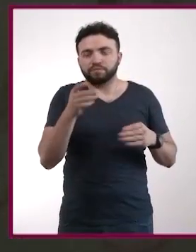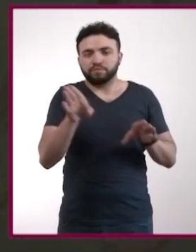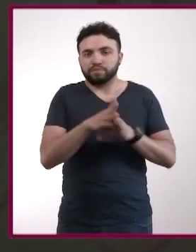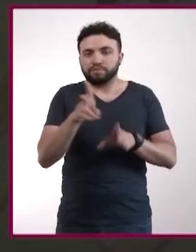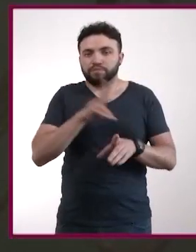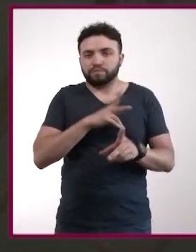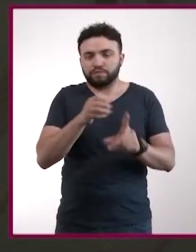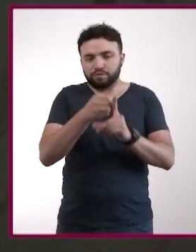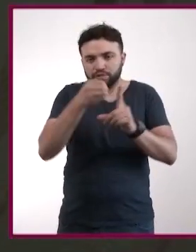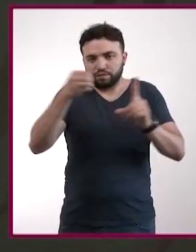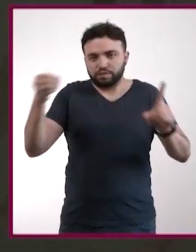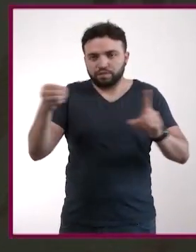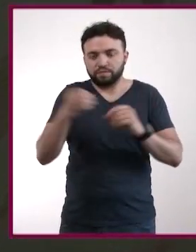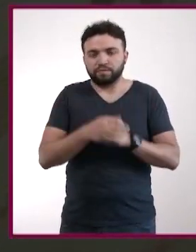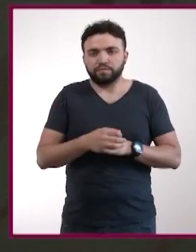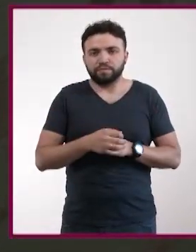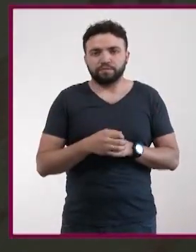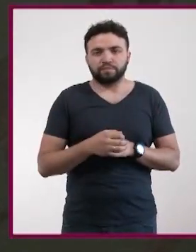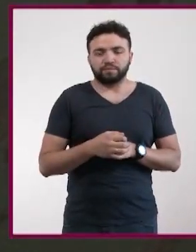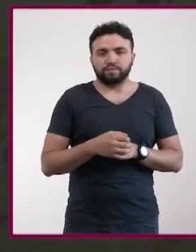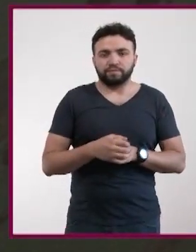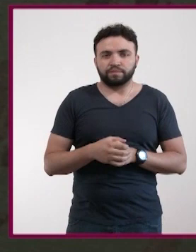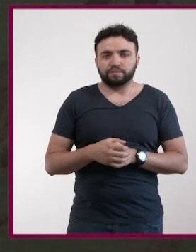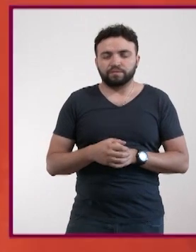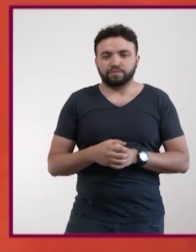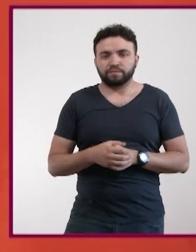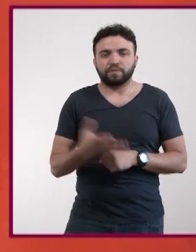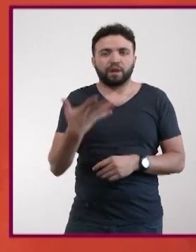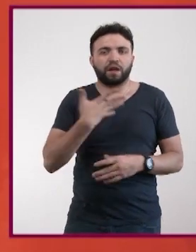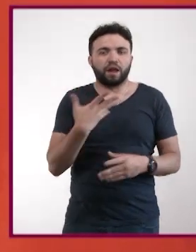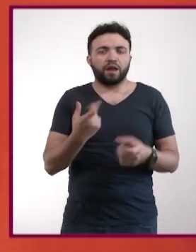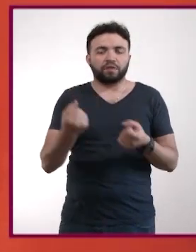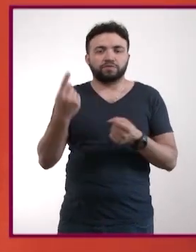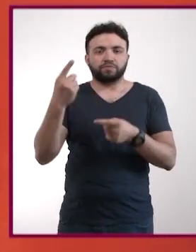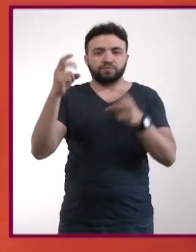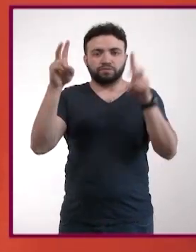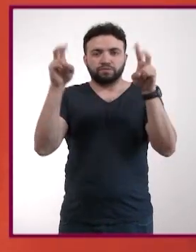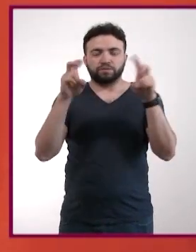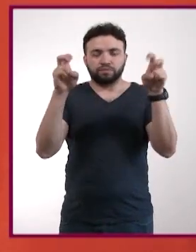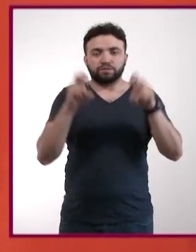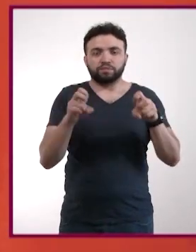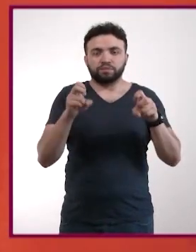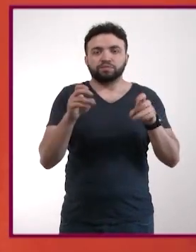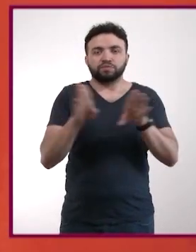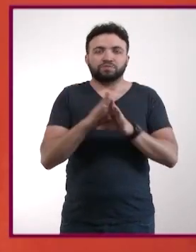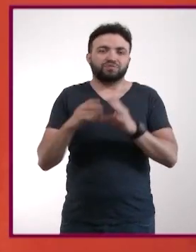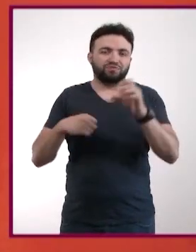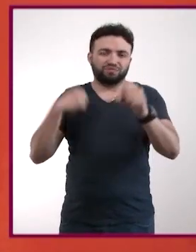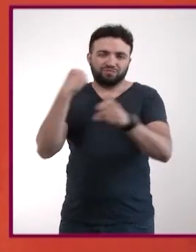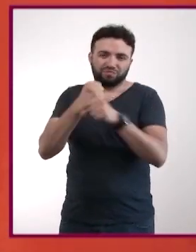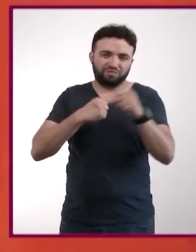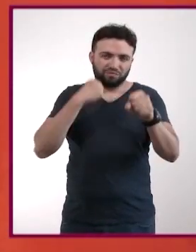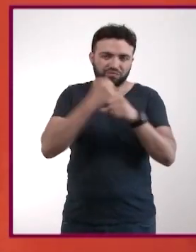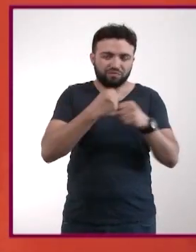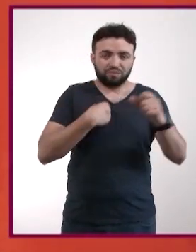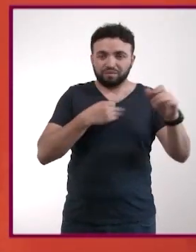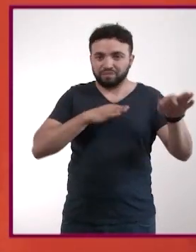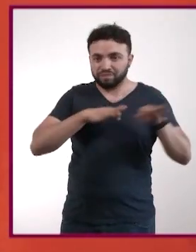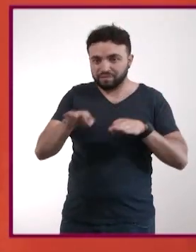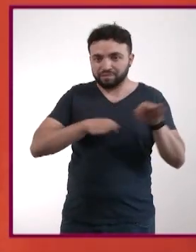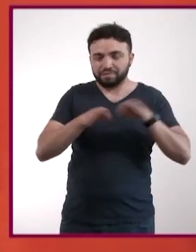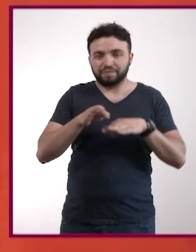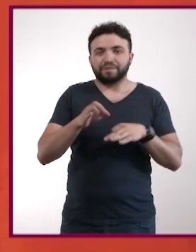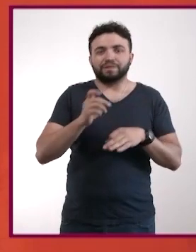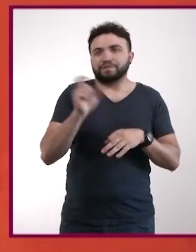obra, ¿no? Mi trabajo. Hay, por ejemplo, temas que he trabajado desde hace muchísimos años, desde que